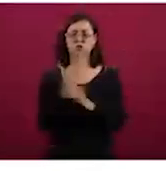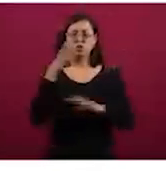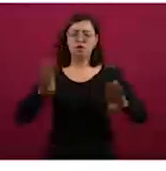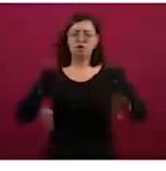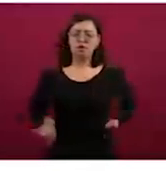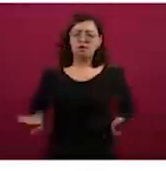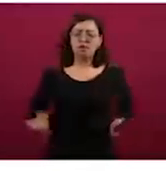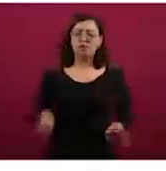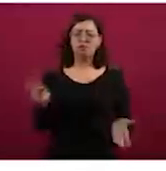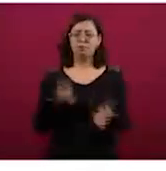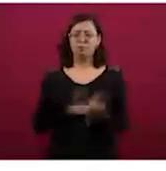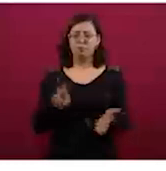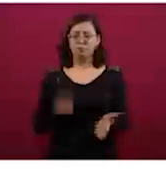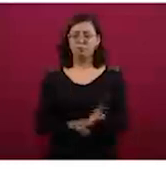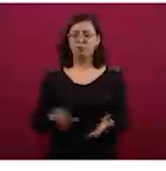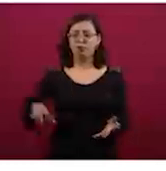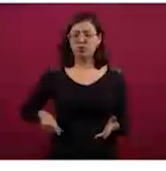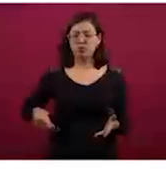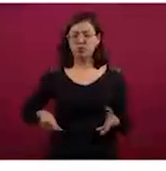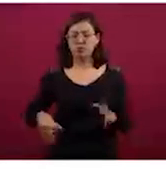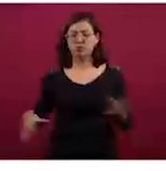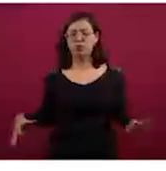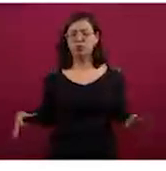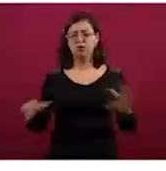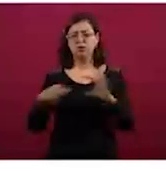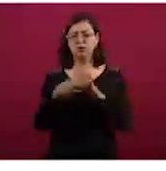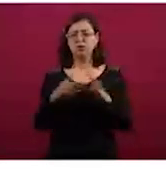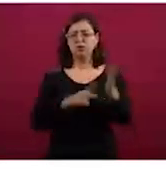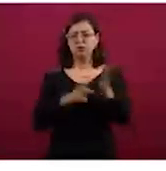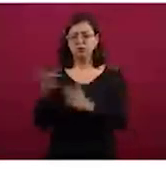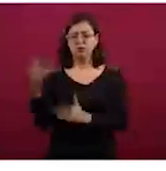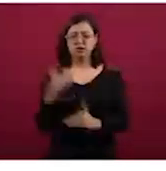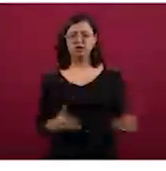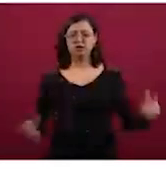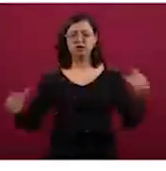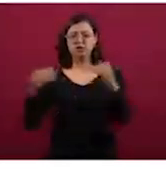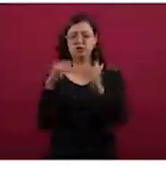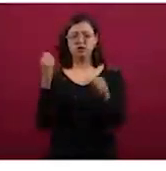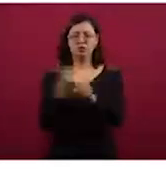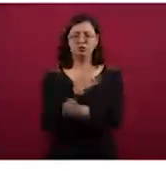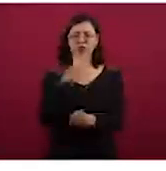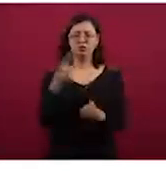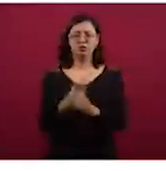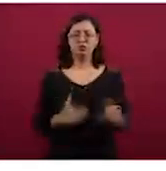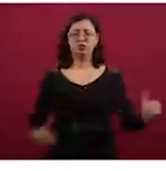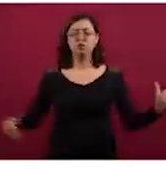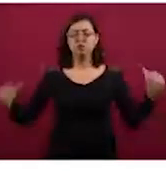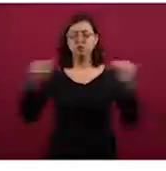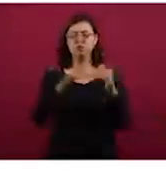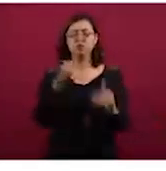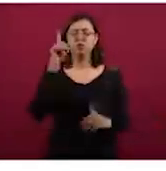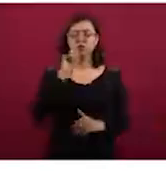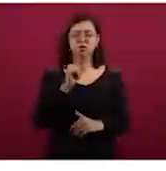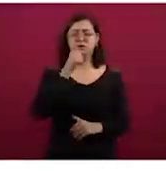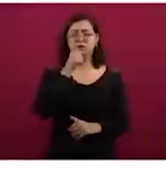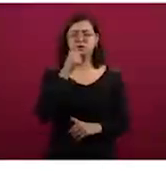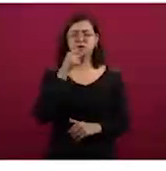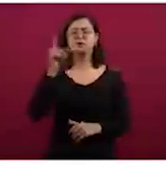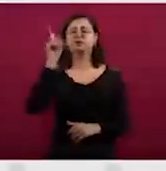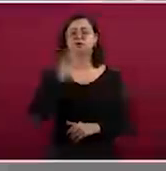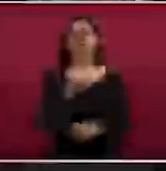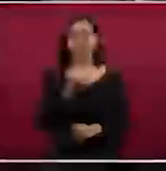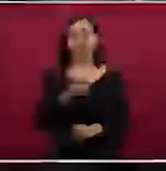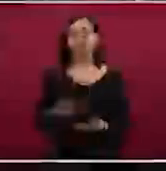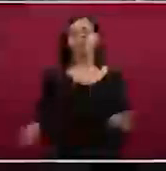valores y principios de gobierno, la igualdad de derechos y oportunidades para mujeres y niñas. Firma